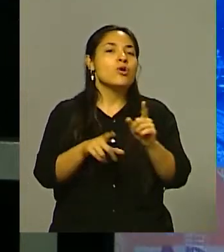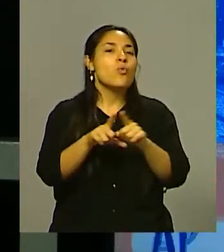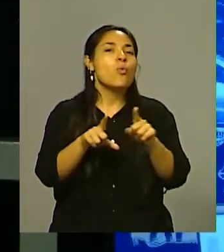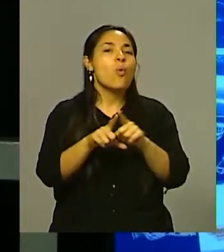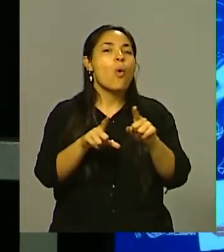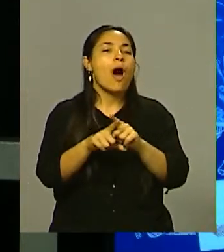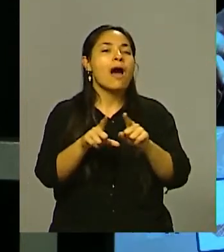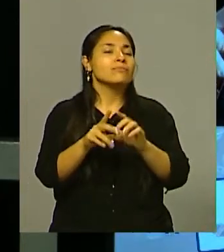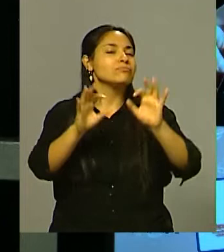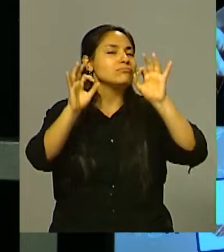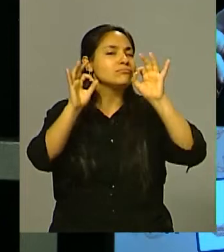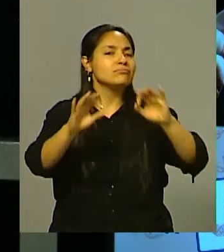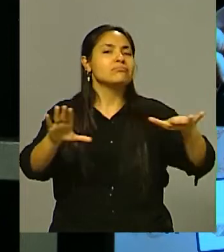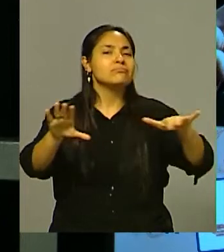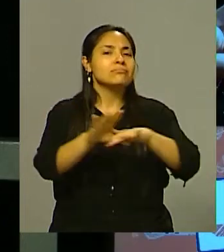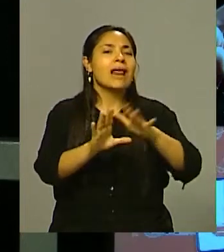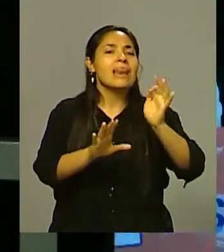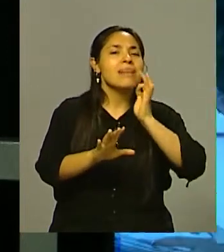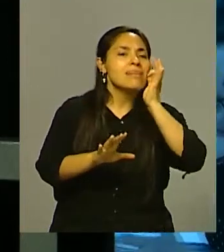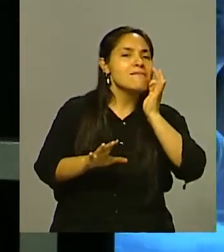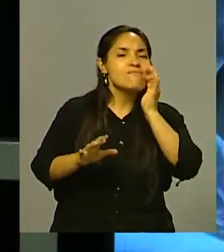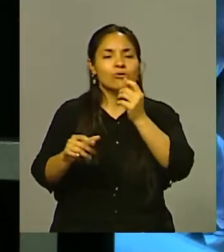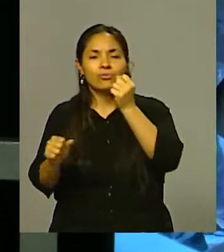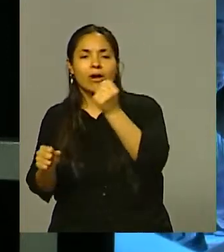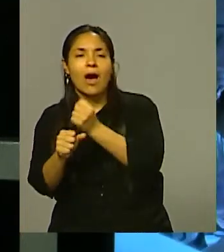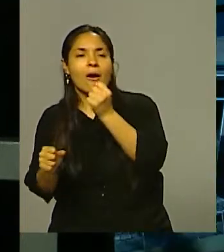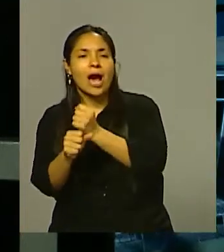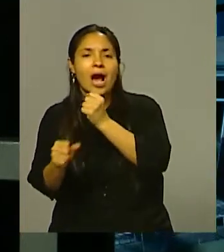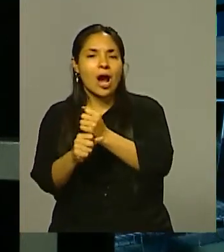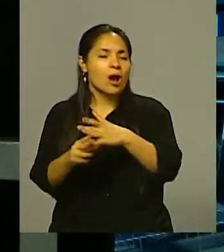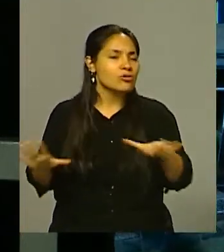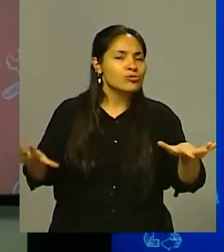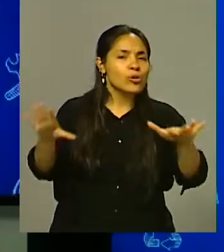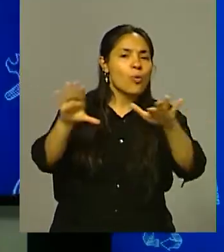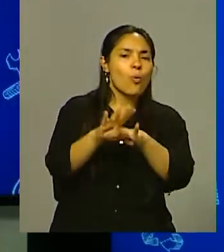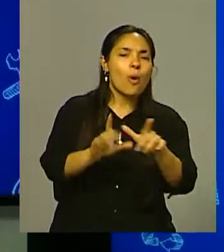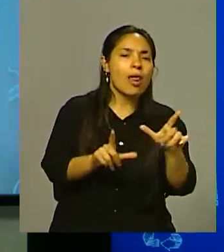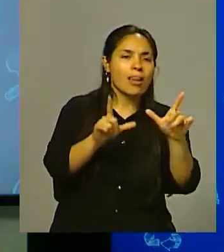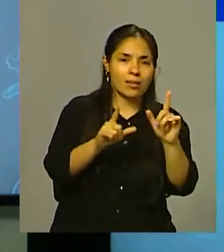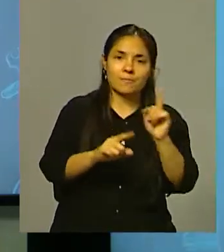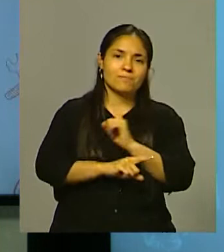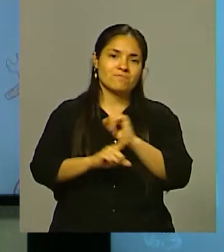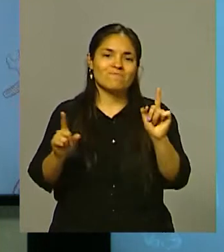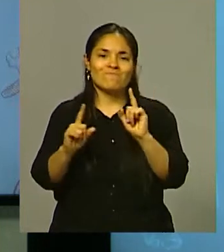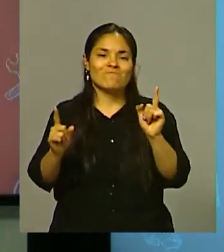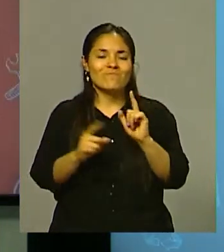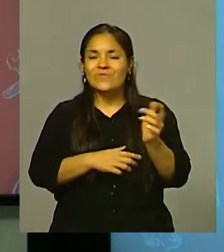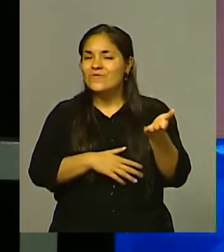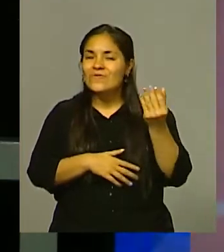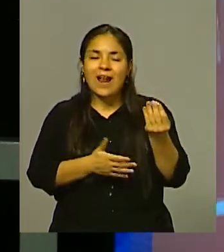su quehacer en el campo de concentración de Mauthausen se merece,